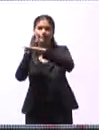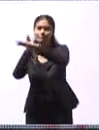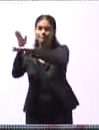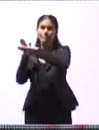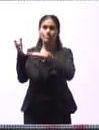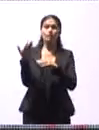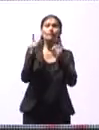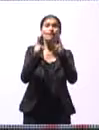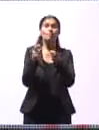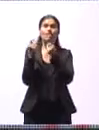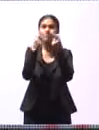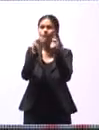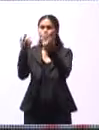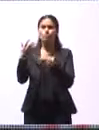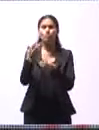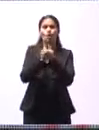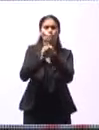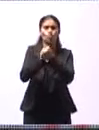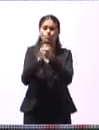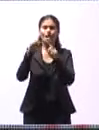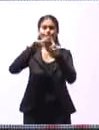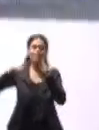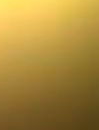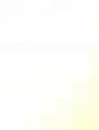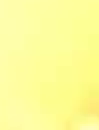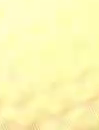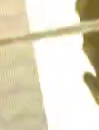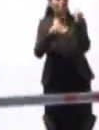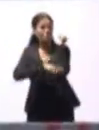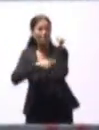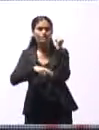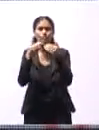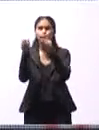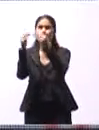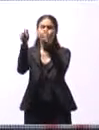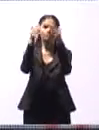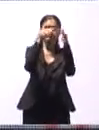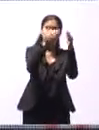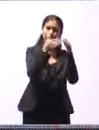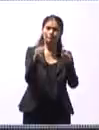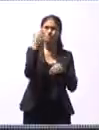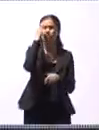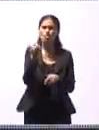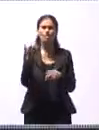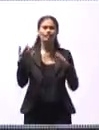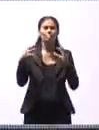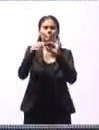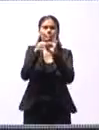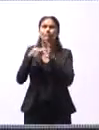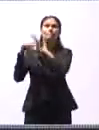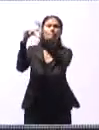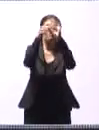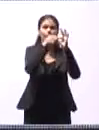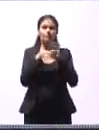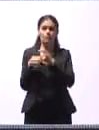más oportunidades de integración energética, procurando más integración digital. Queremos apostarle porque esta integración, esta nueva fase de